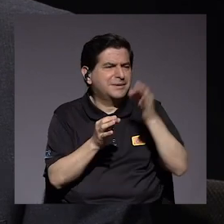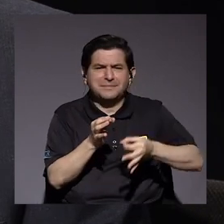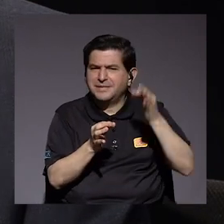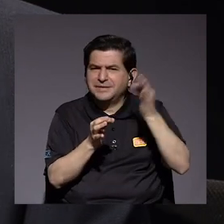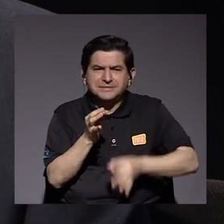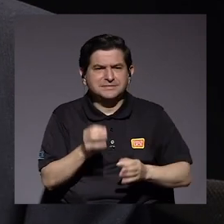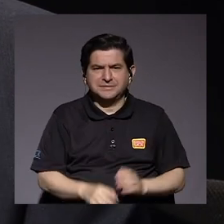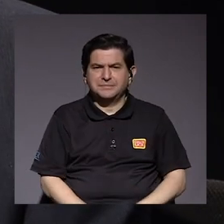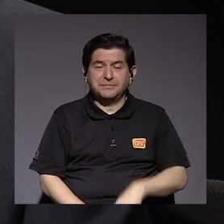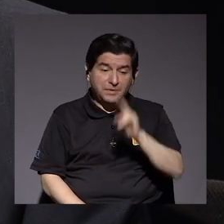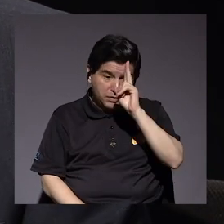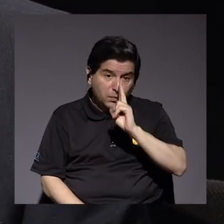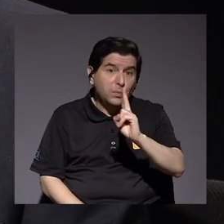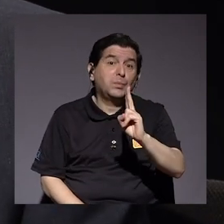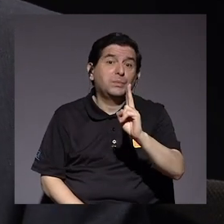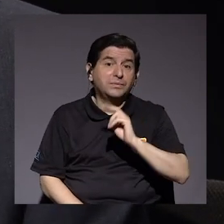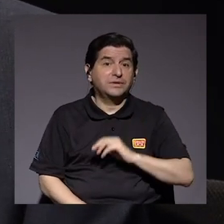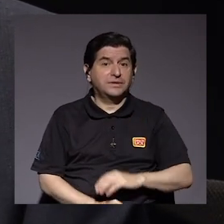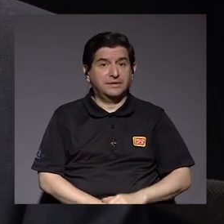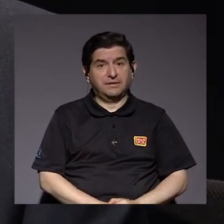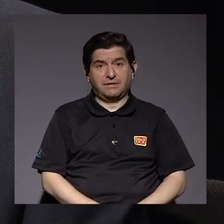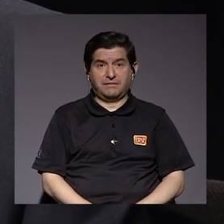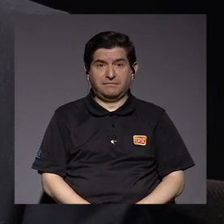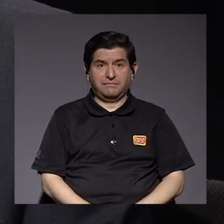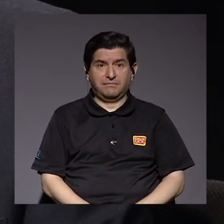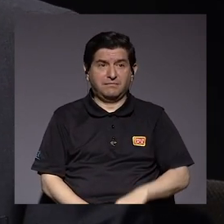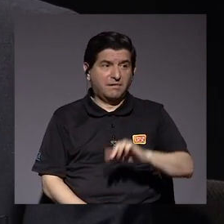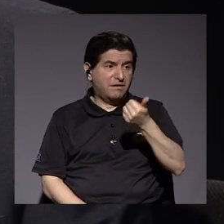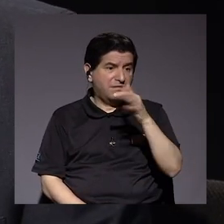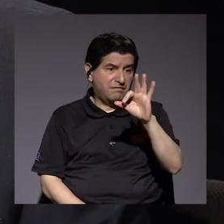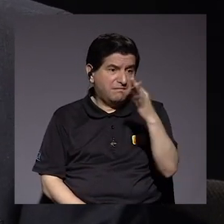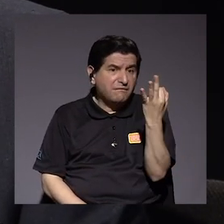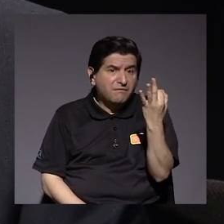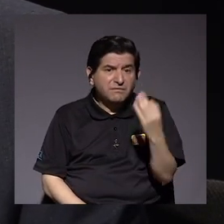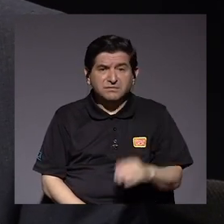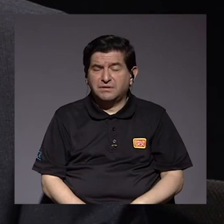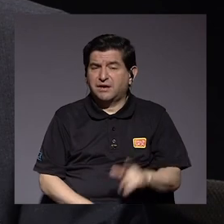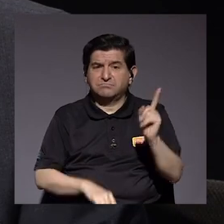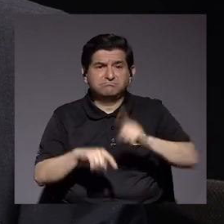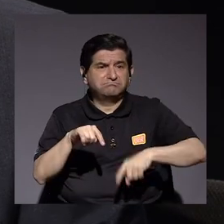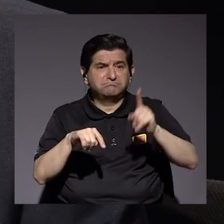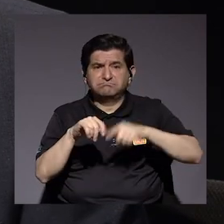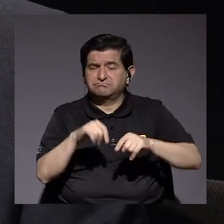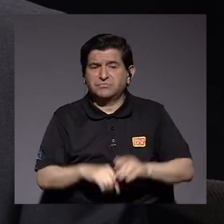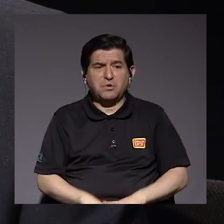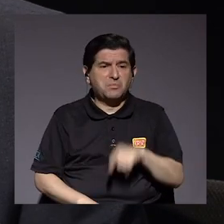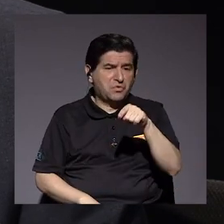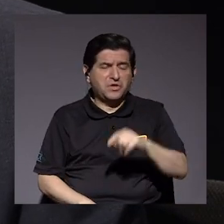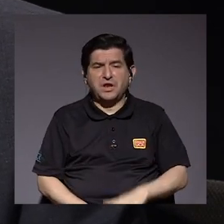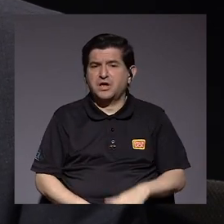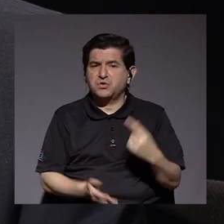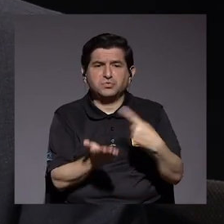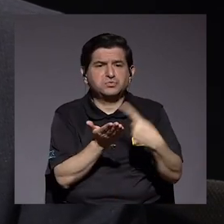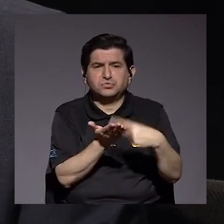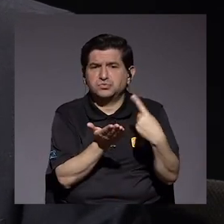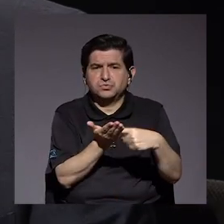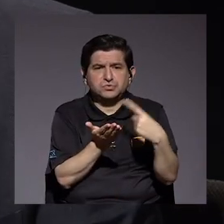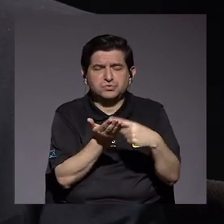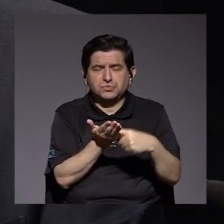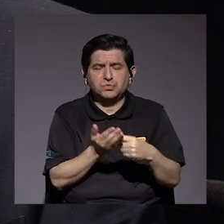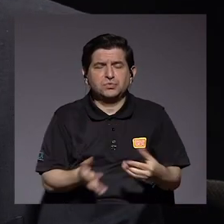bastante más sencilla bastante más humilde porque de otra manera no se van a poder sentar a la mesa a